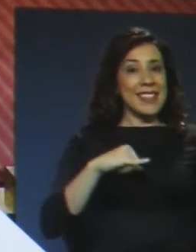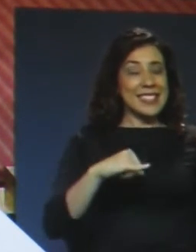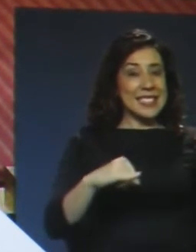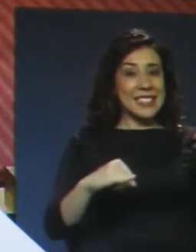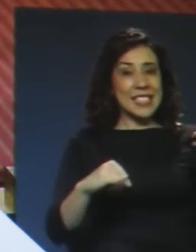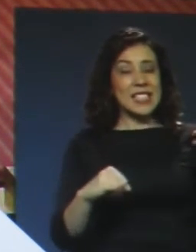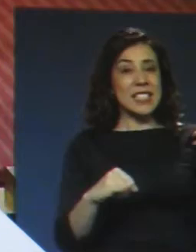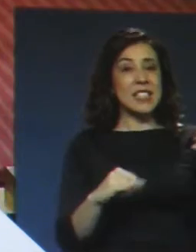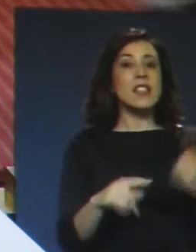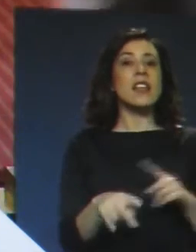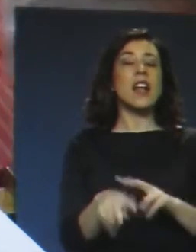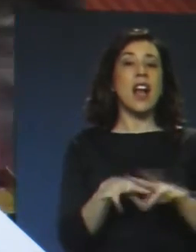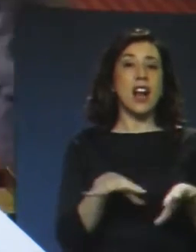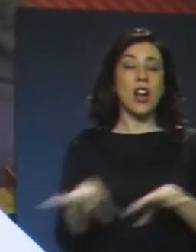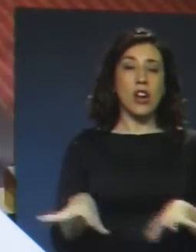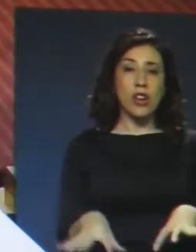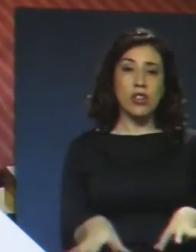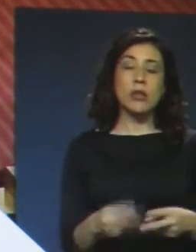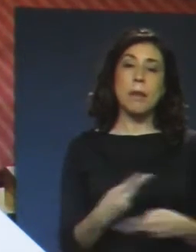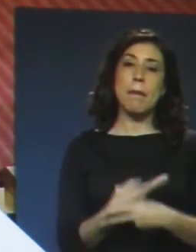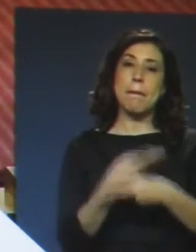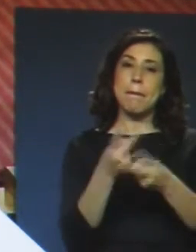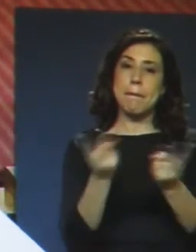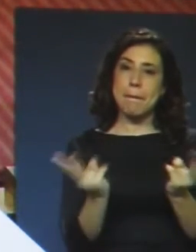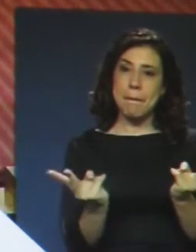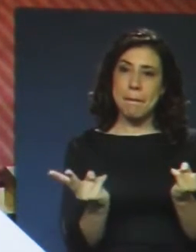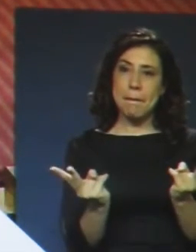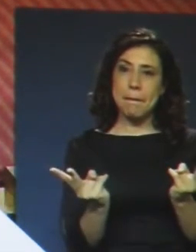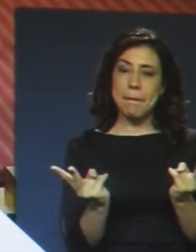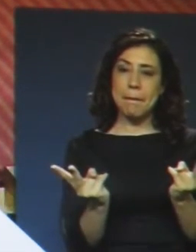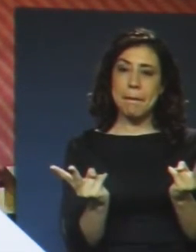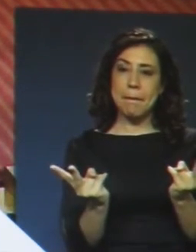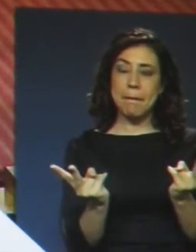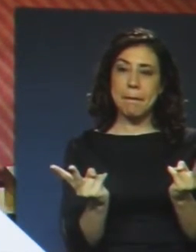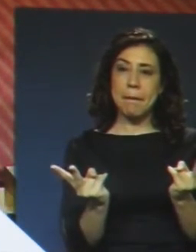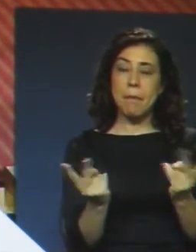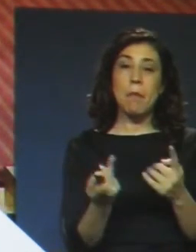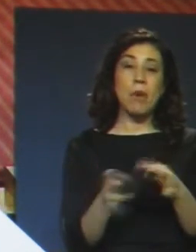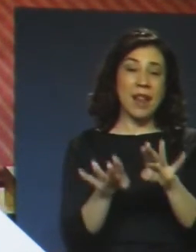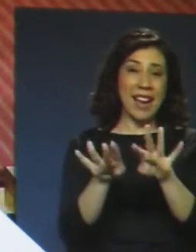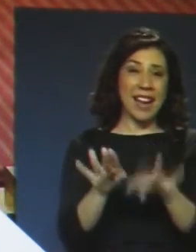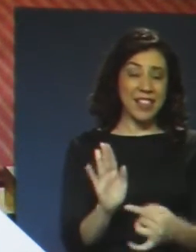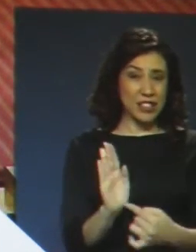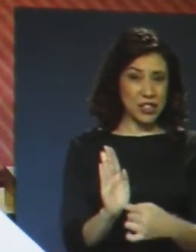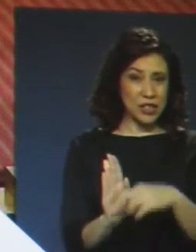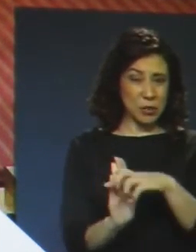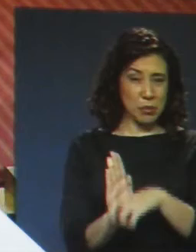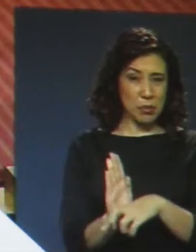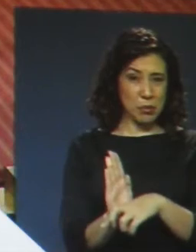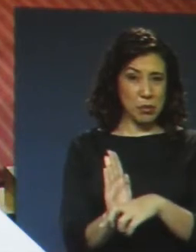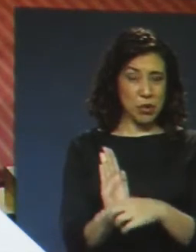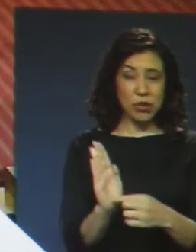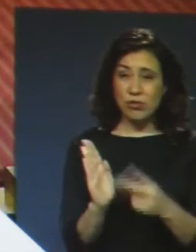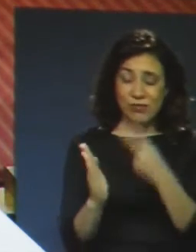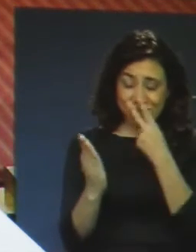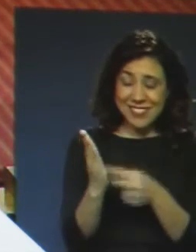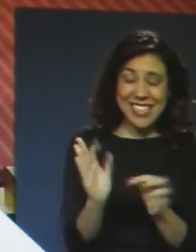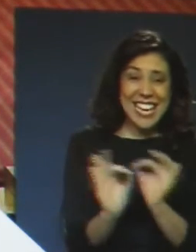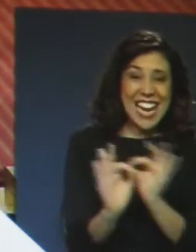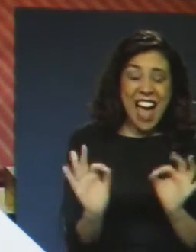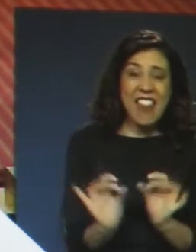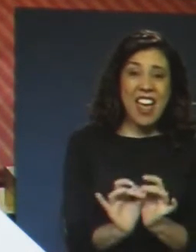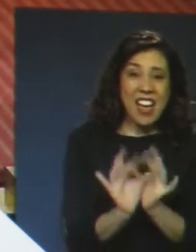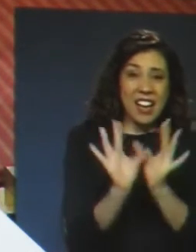de forzar ciertas acciones de carácter público, pues desde la redacción del proyecto no se desprende nada